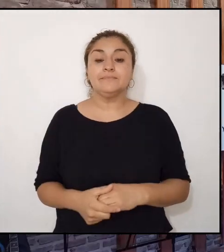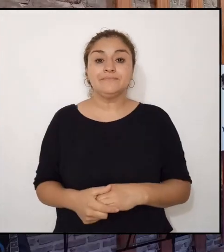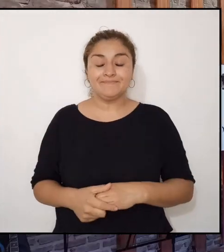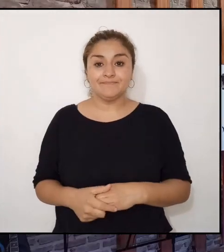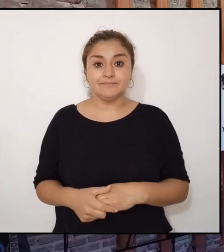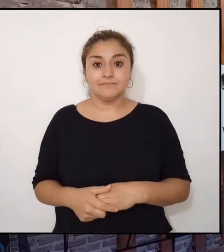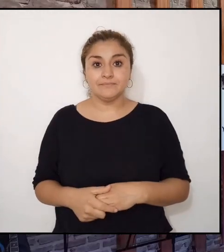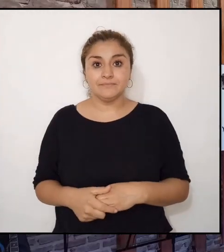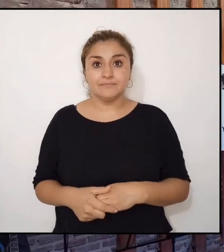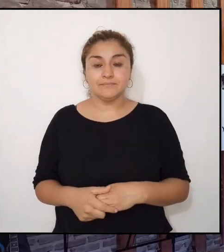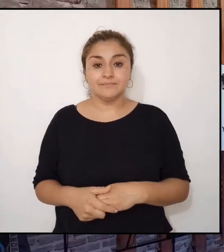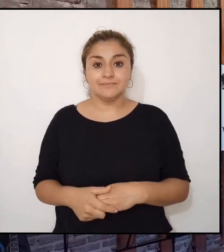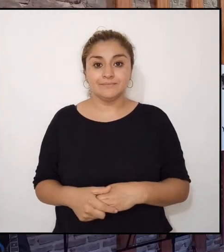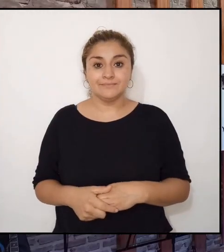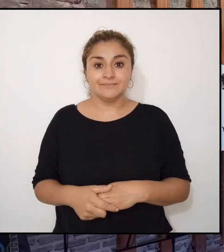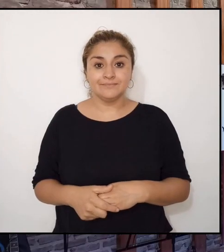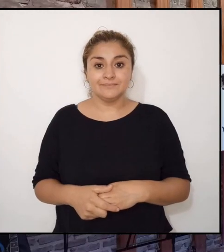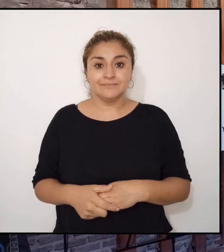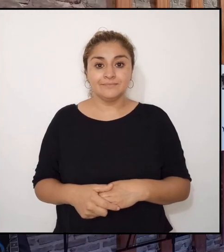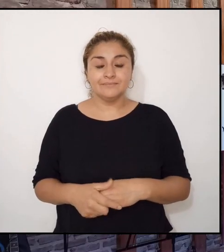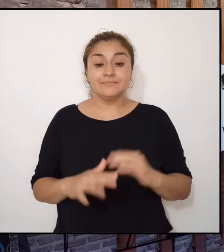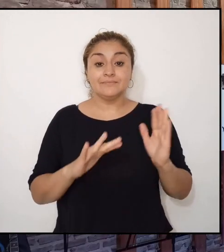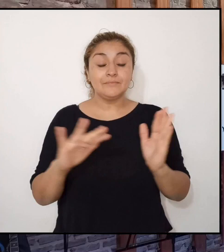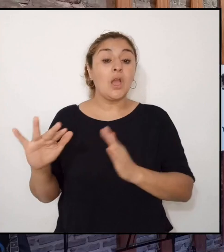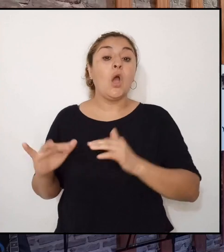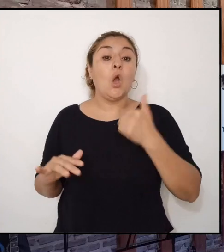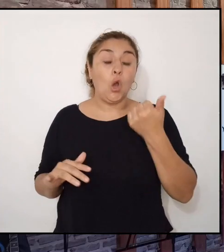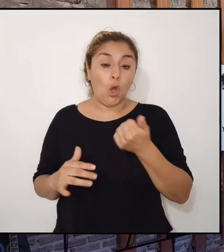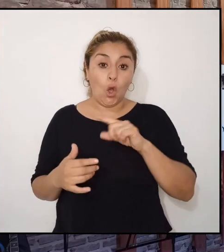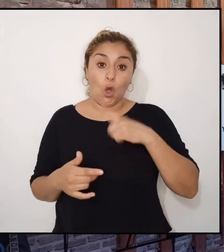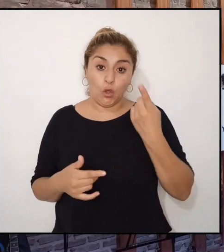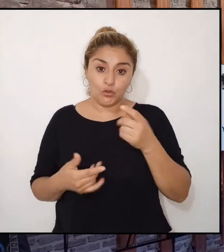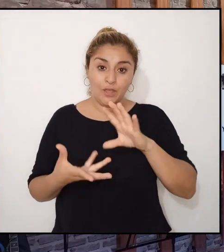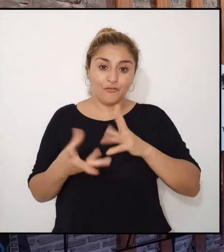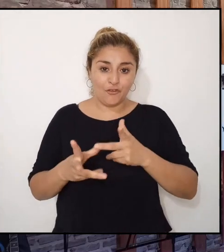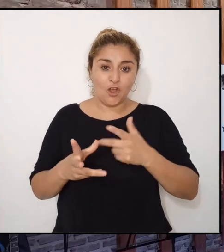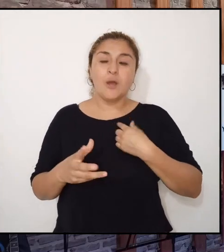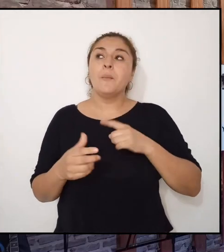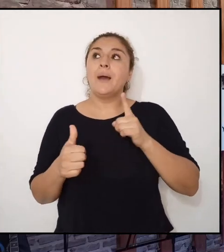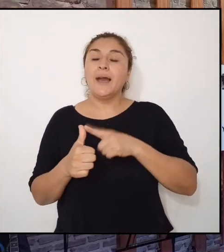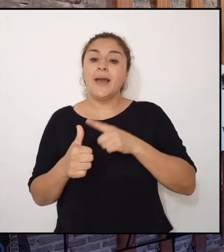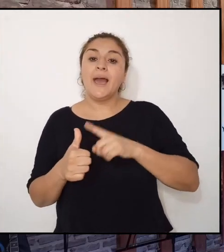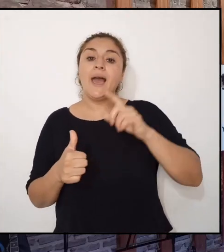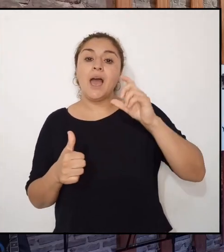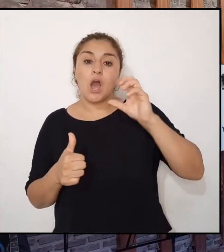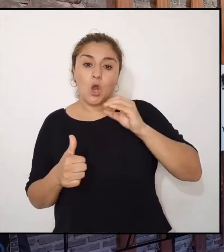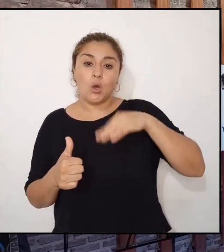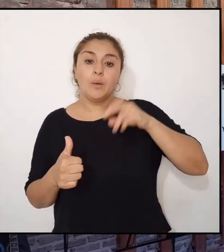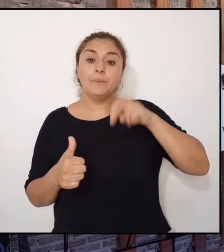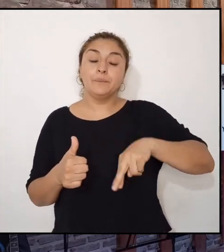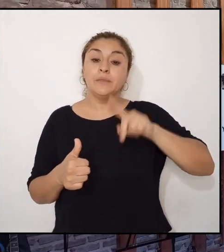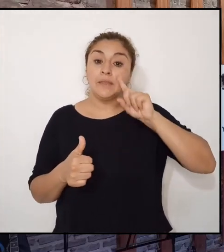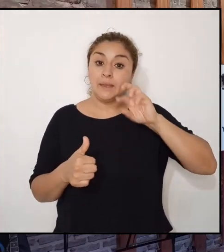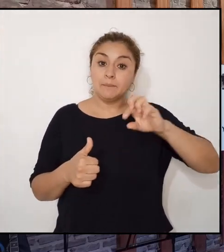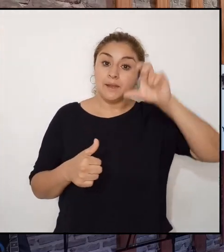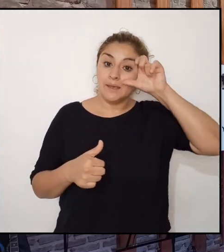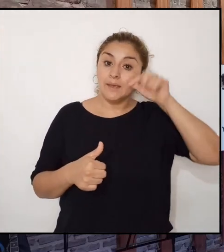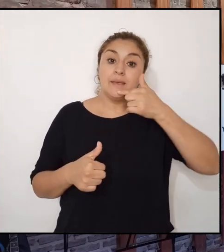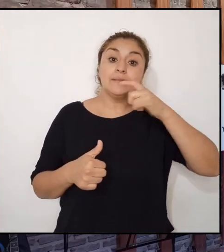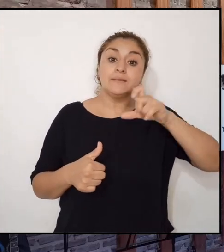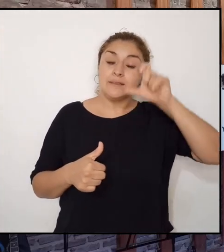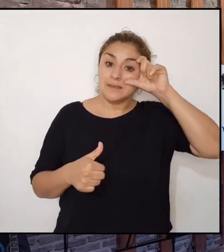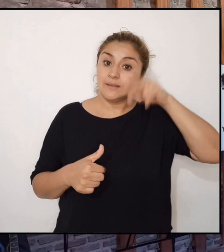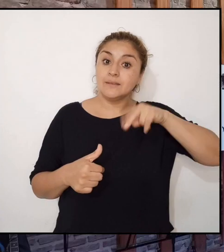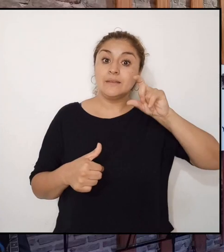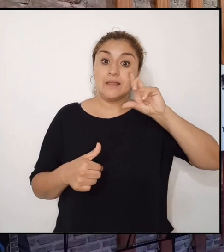Venía a hablar de, como atributo de Dios, omnipresencia, omnisciencia, de su santidad, de su poder, de su eternidad, de su